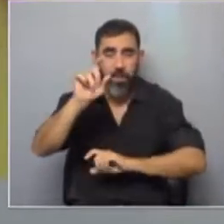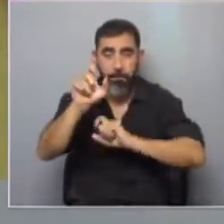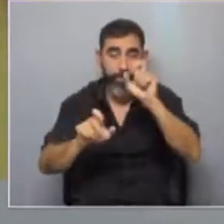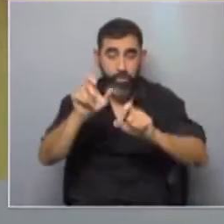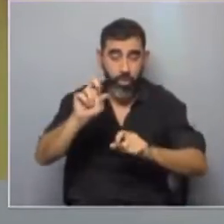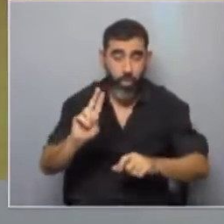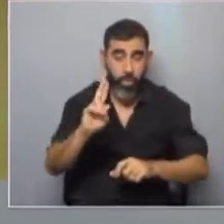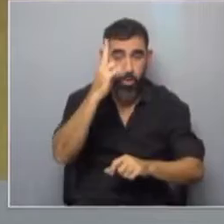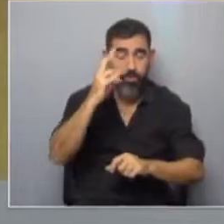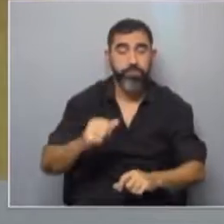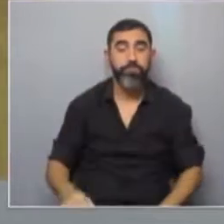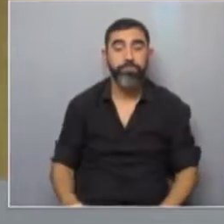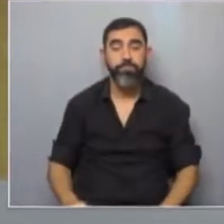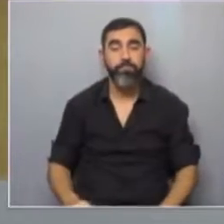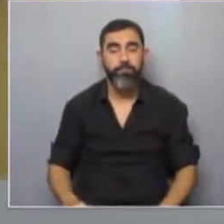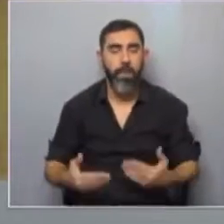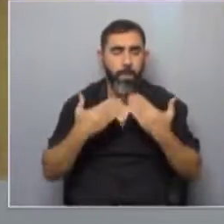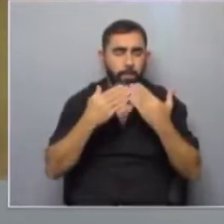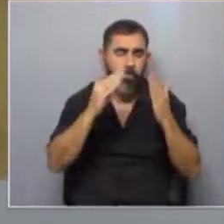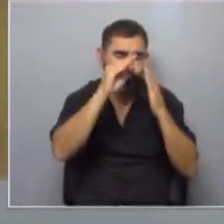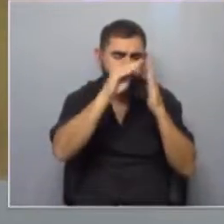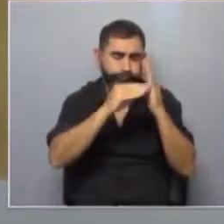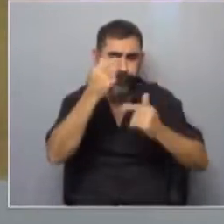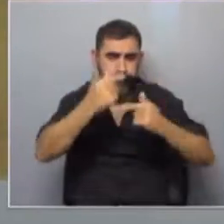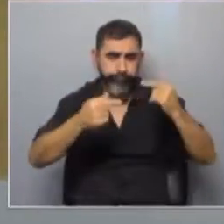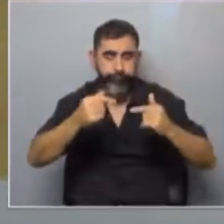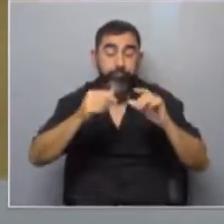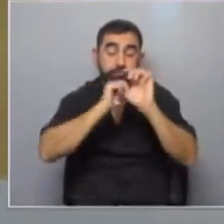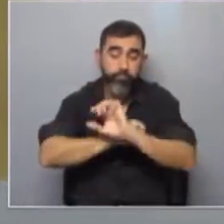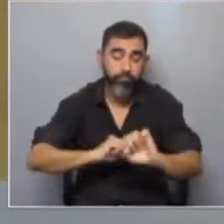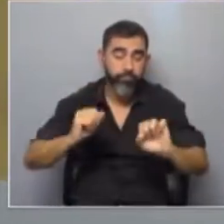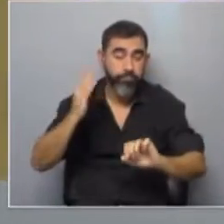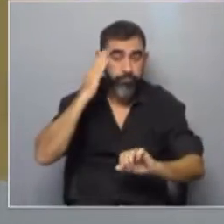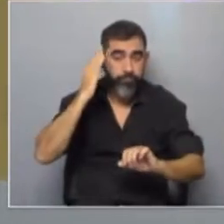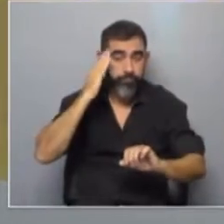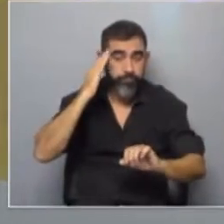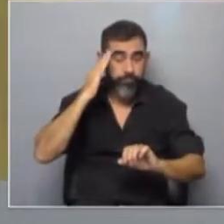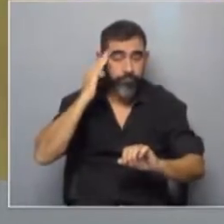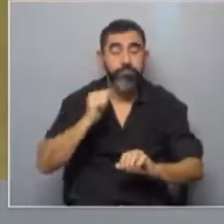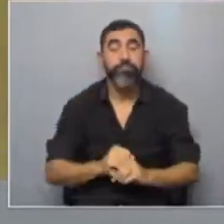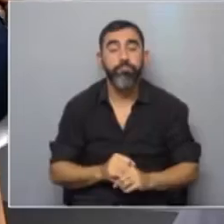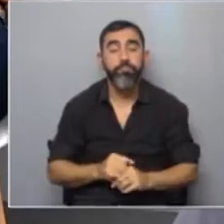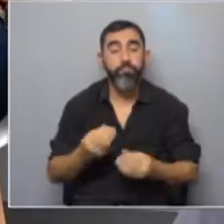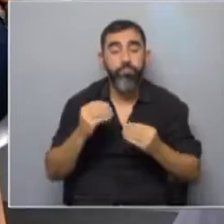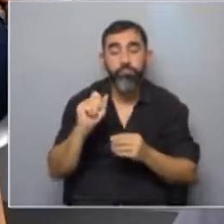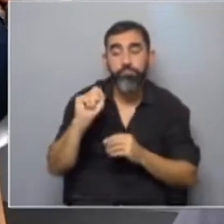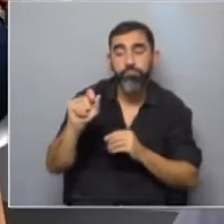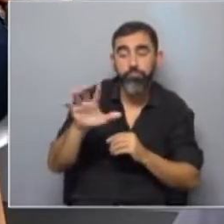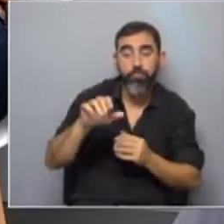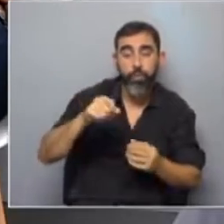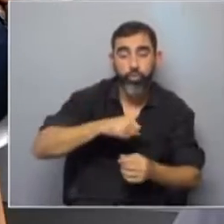uruguayos, a los que, bueno, le hicieron varias preguntas, a los que pudieron vincular, que pudieron ver cómo las